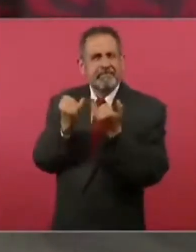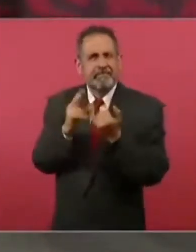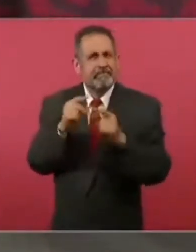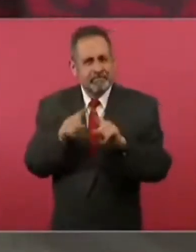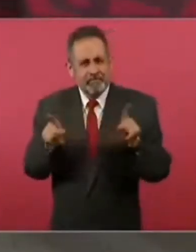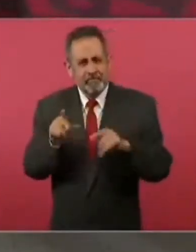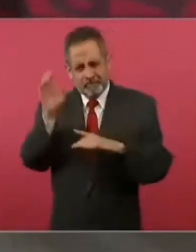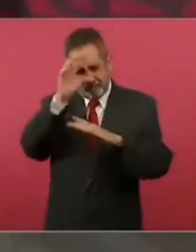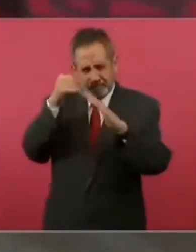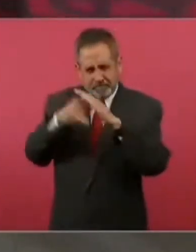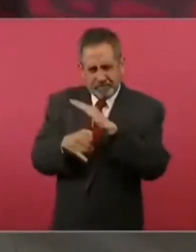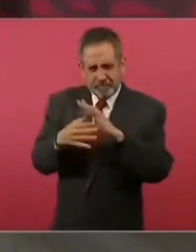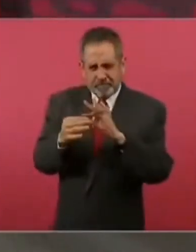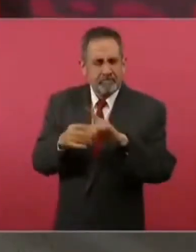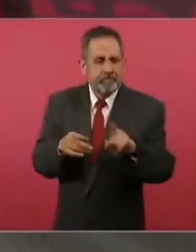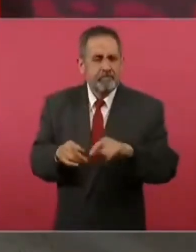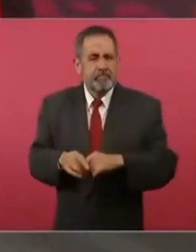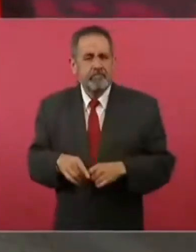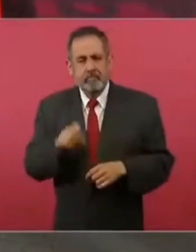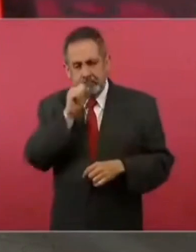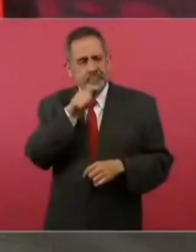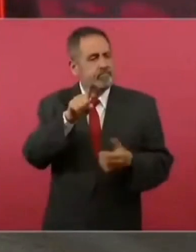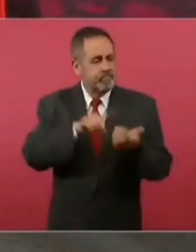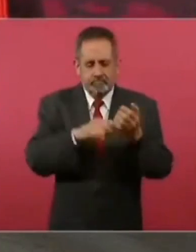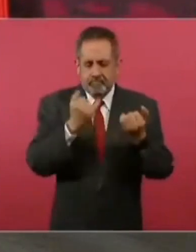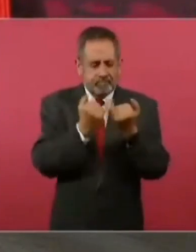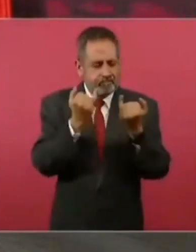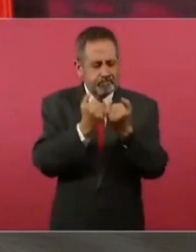y también había una estructura